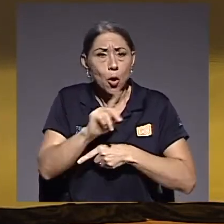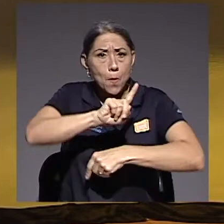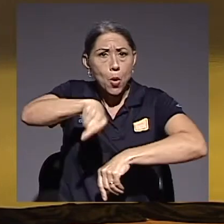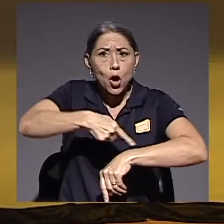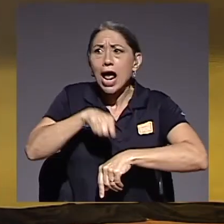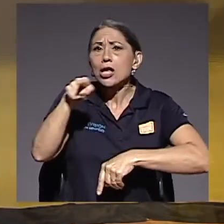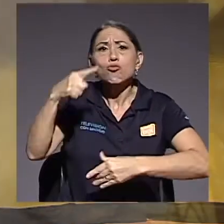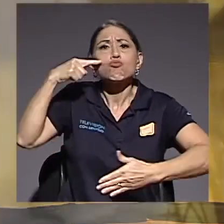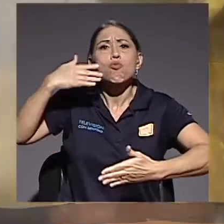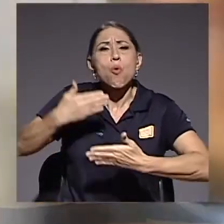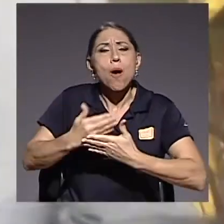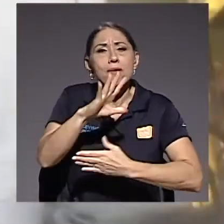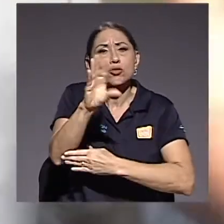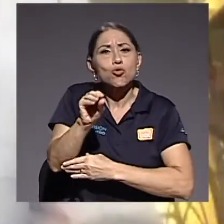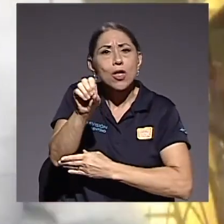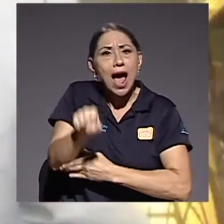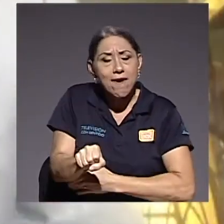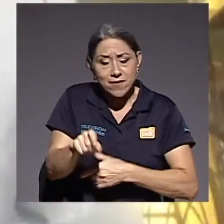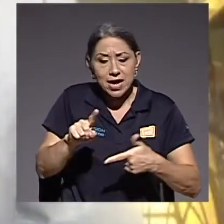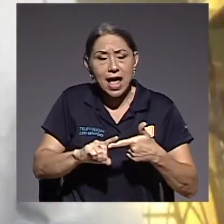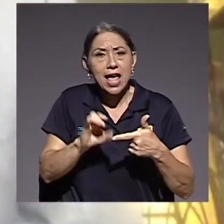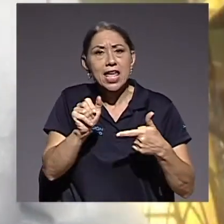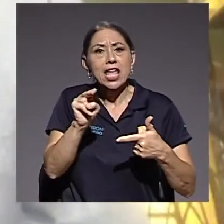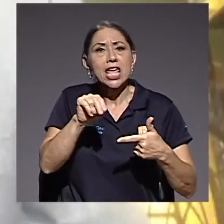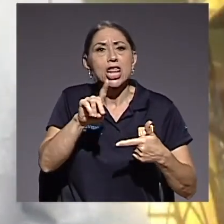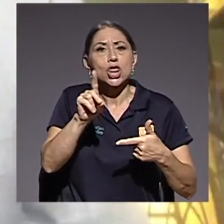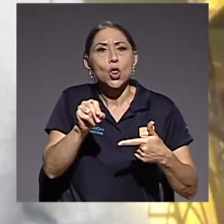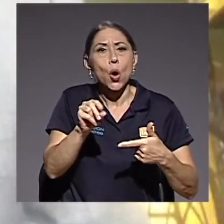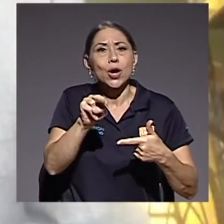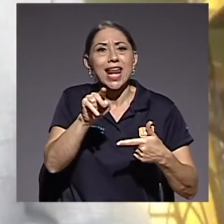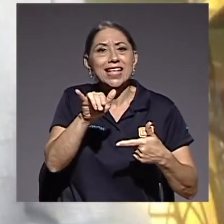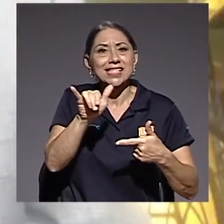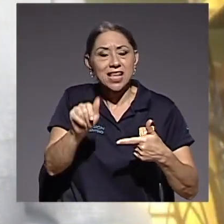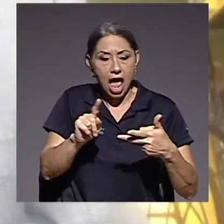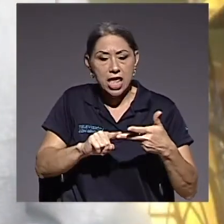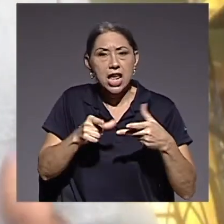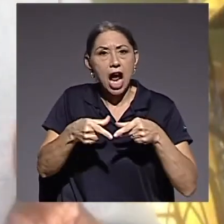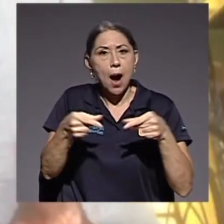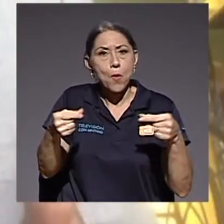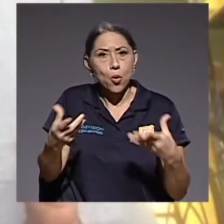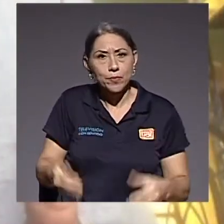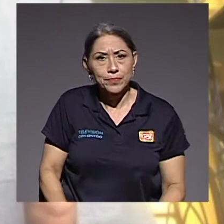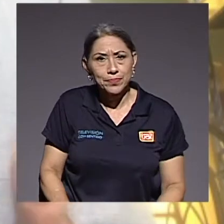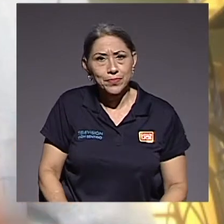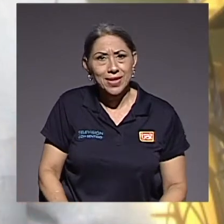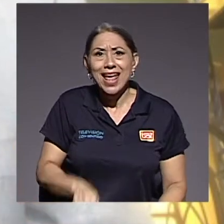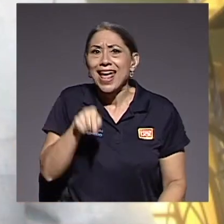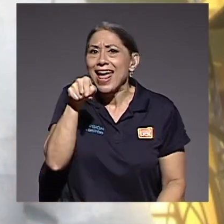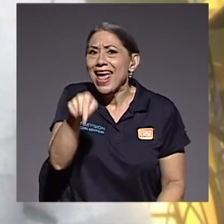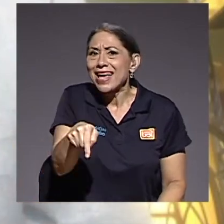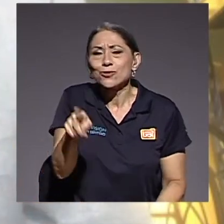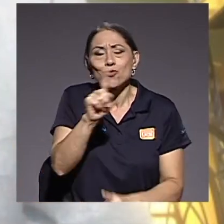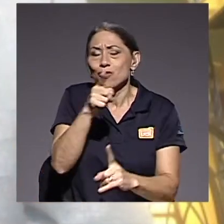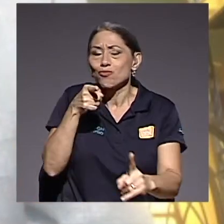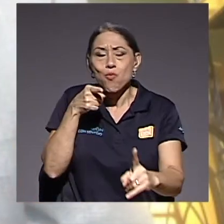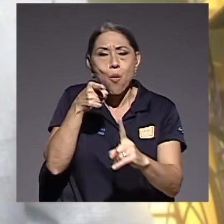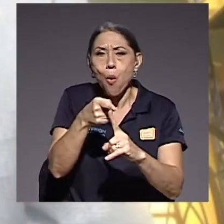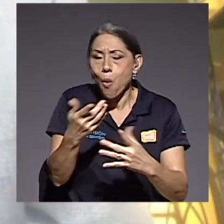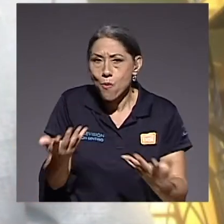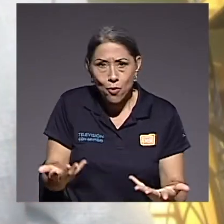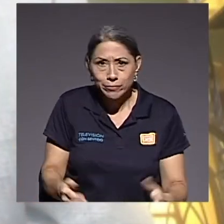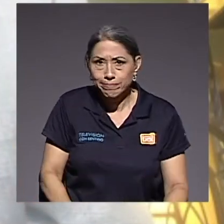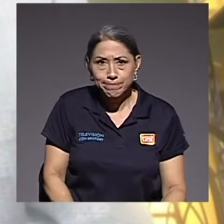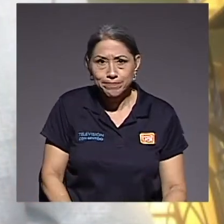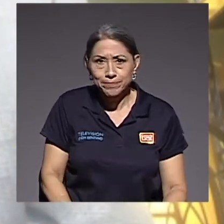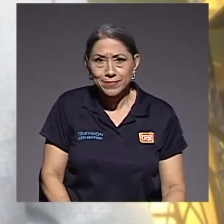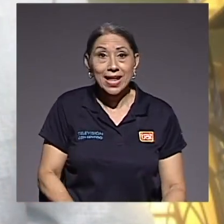en Indonesia y en el mismo Japón. O sea, ese es un despropósito, compañero. Ok,